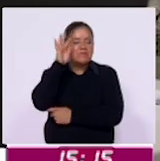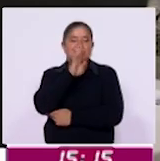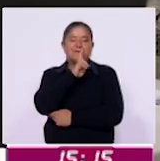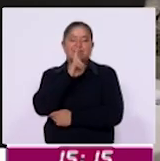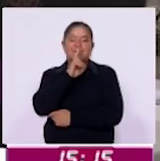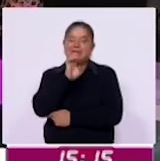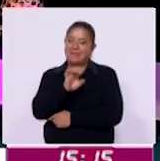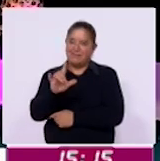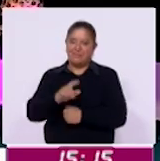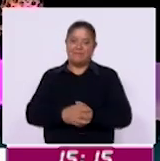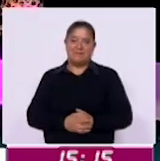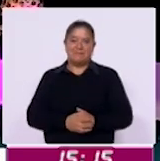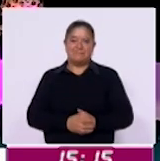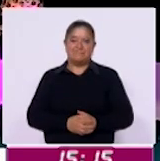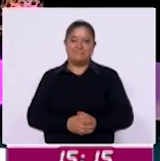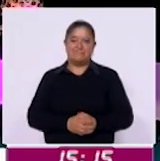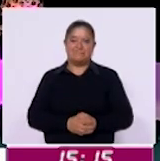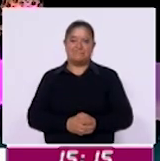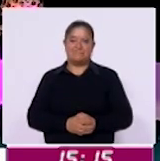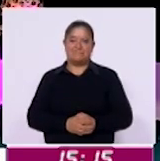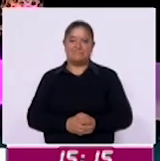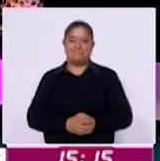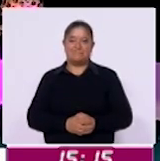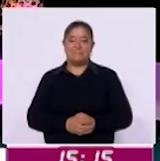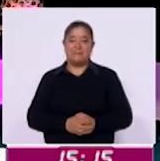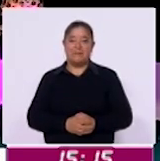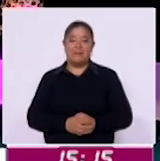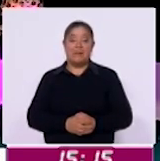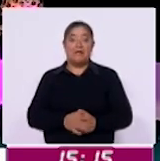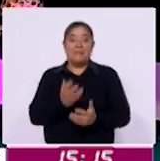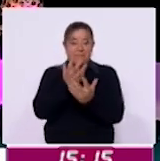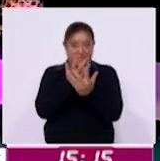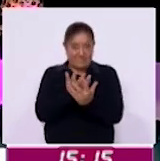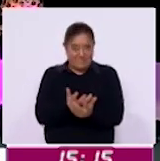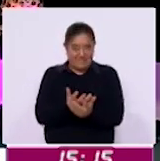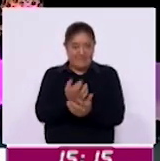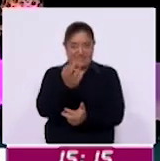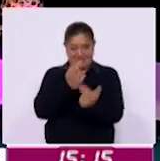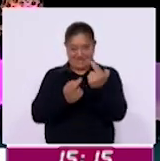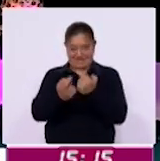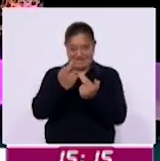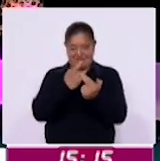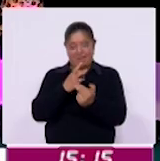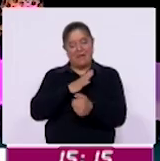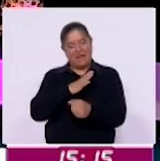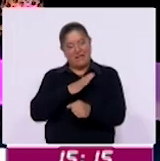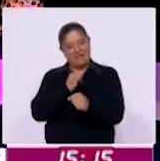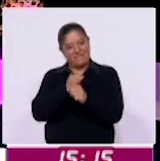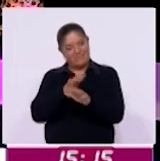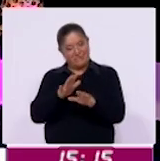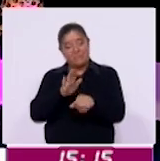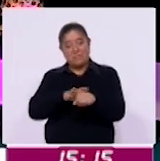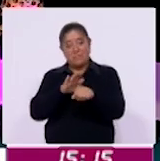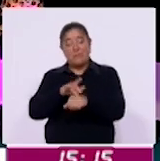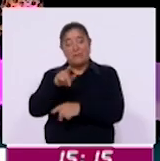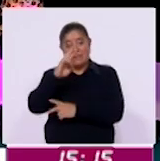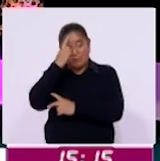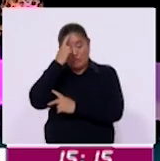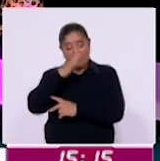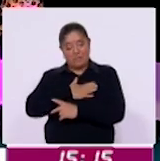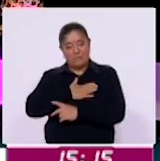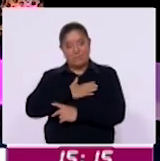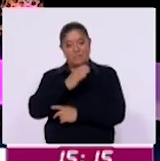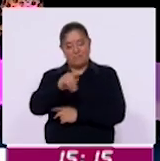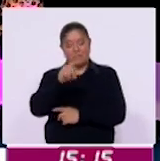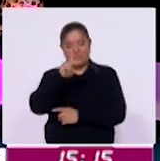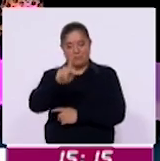López. Y nos vamos con nuestra primera pausa y regresamos porque todavía tenemos información. Les recuerdo nuestra vía de